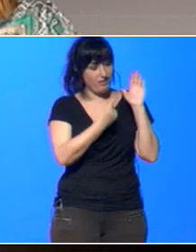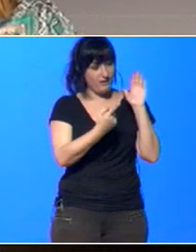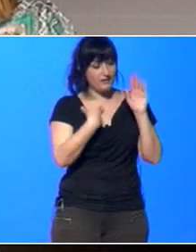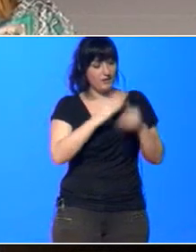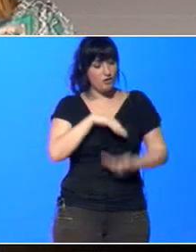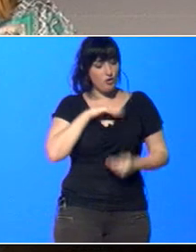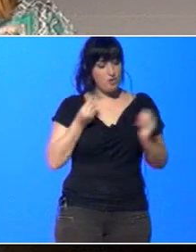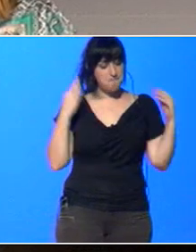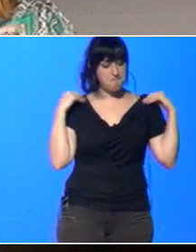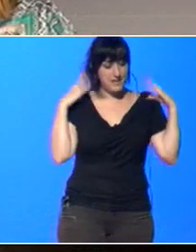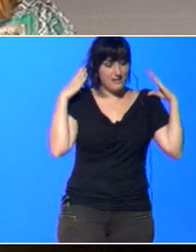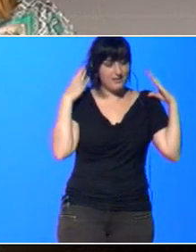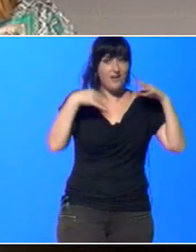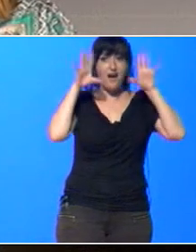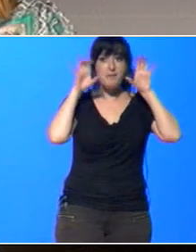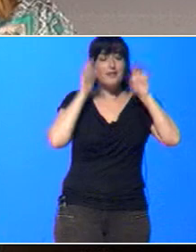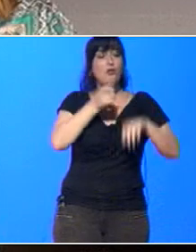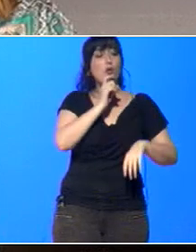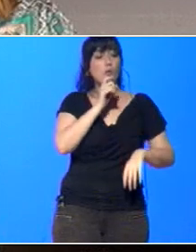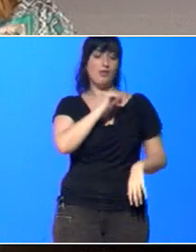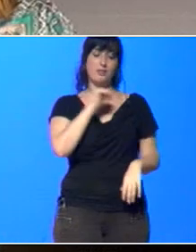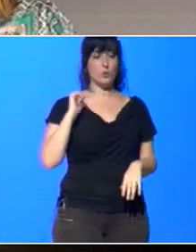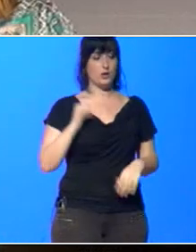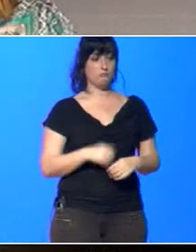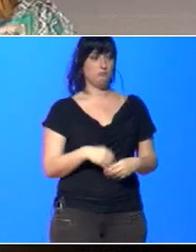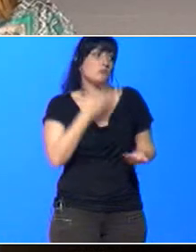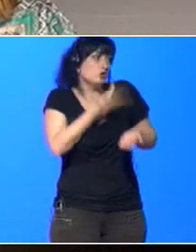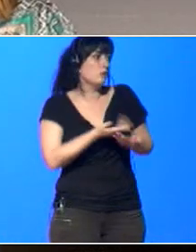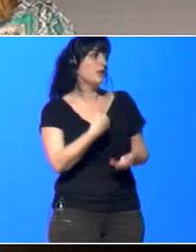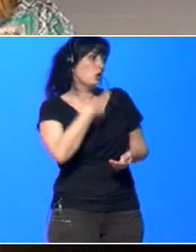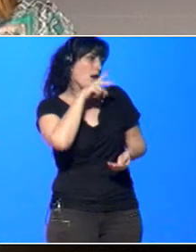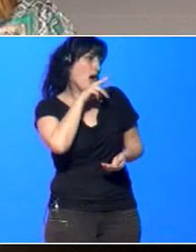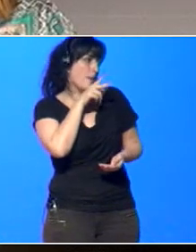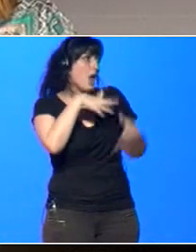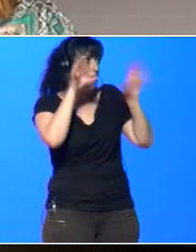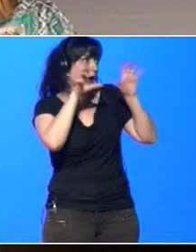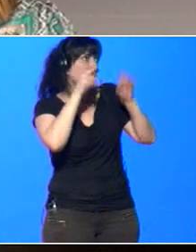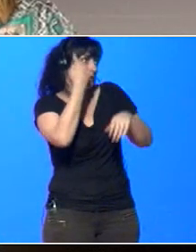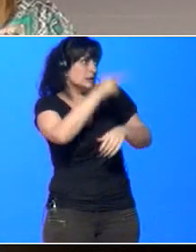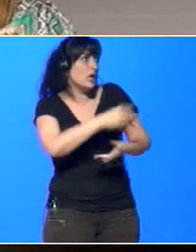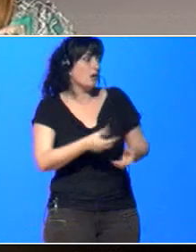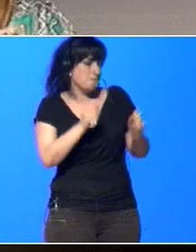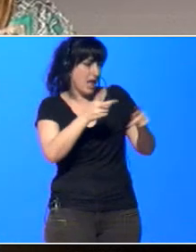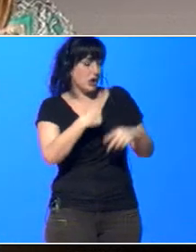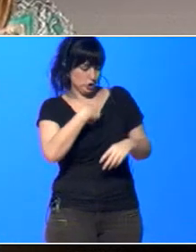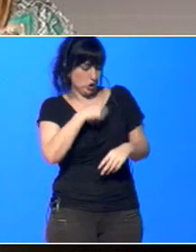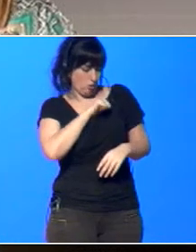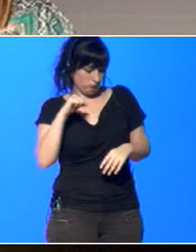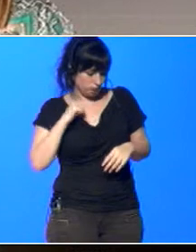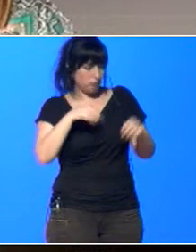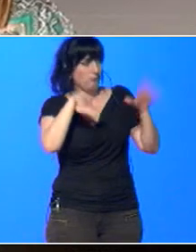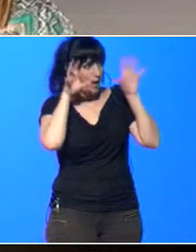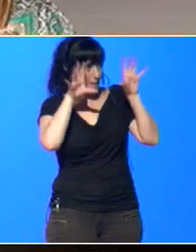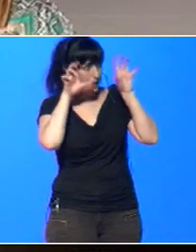aprenden individualmente. Claro, yo tengo que saber hablar. Es verdad. Eso lo aprendo yo. Pero no